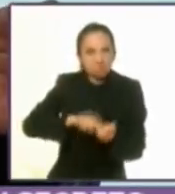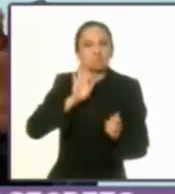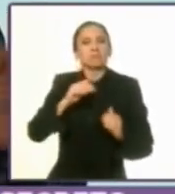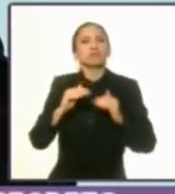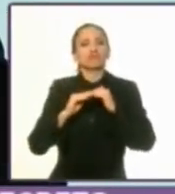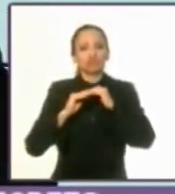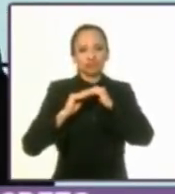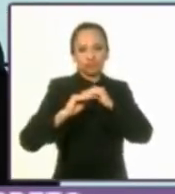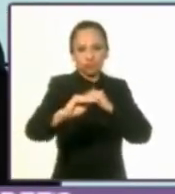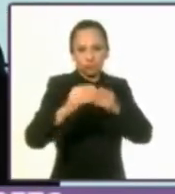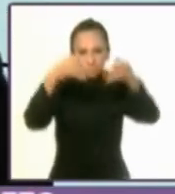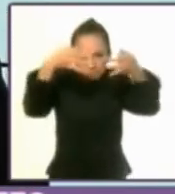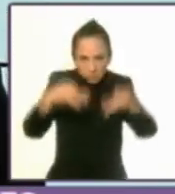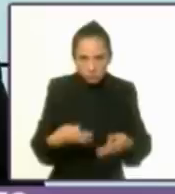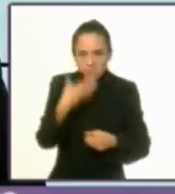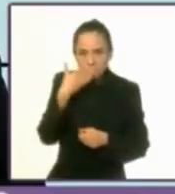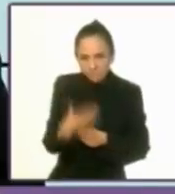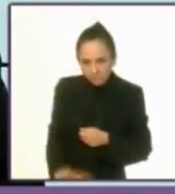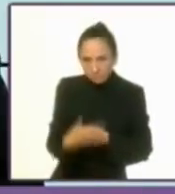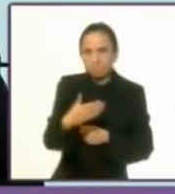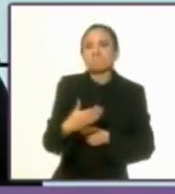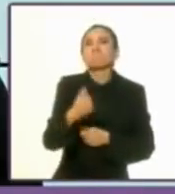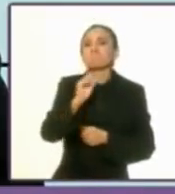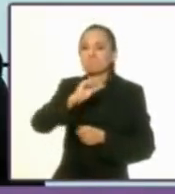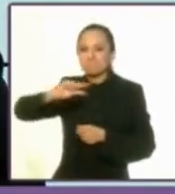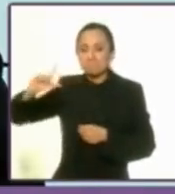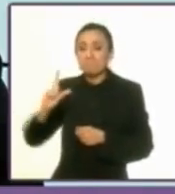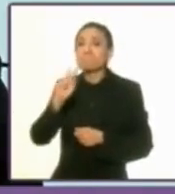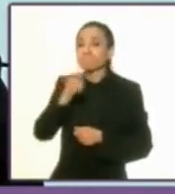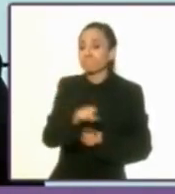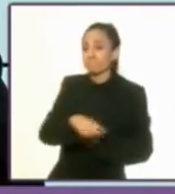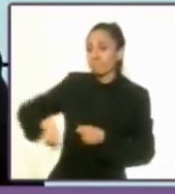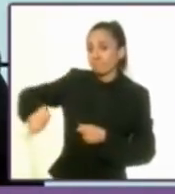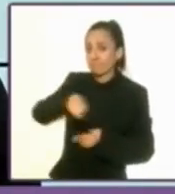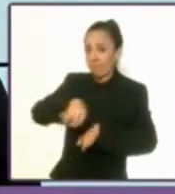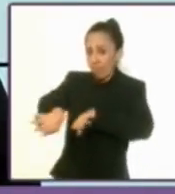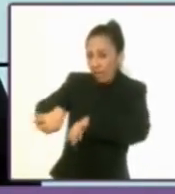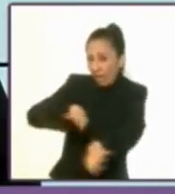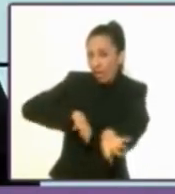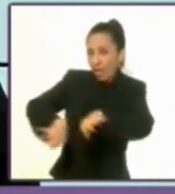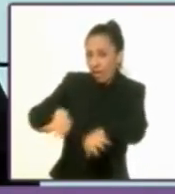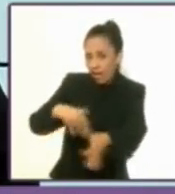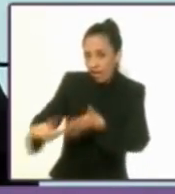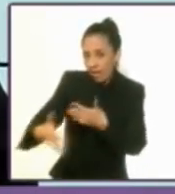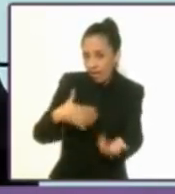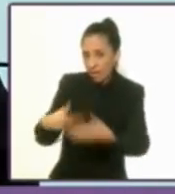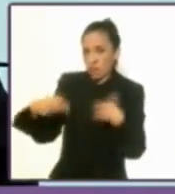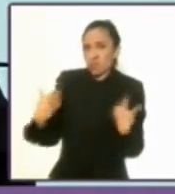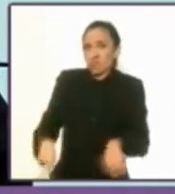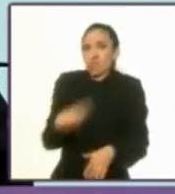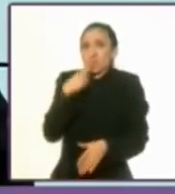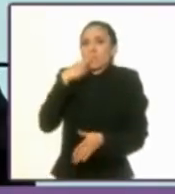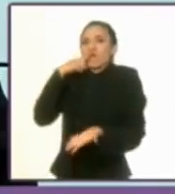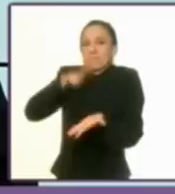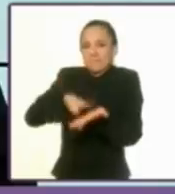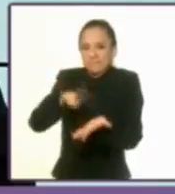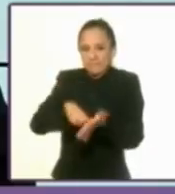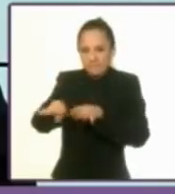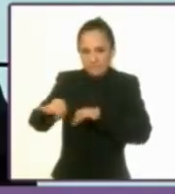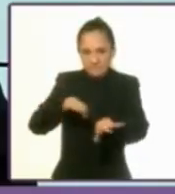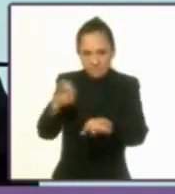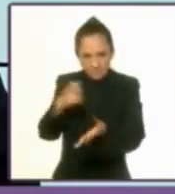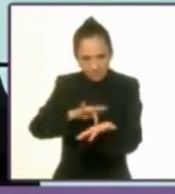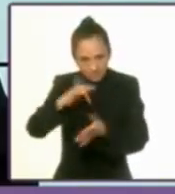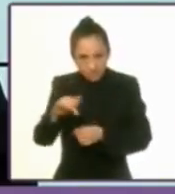estabilidad precisamente por esa gran fuerza que la del valor del trabajo para ellos para